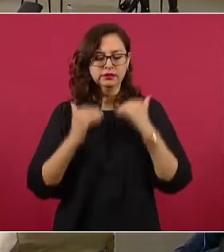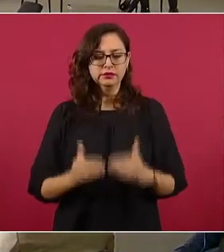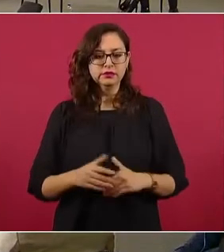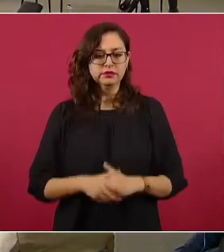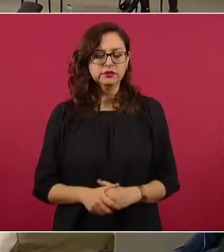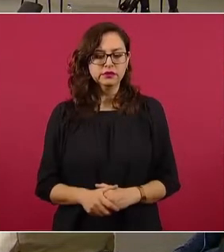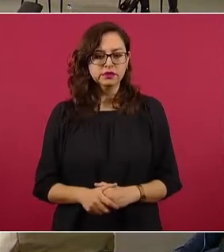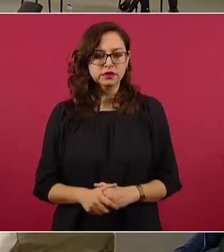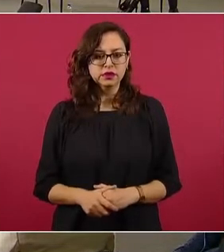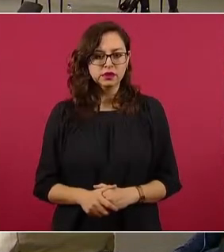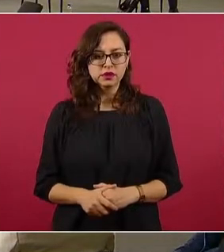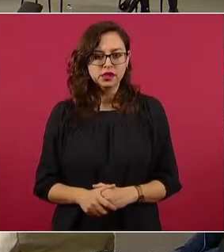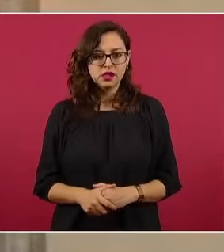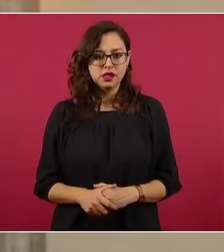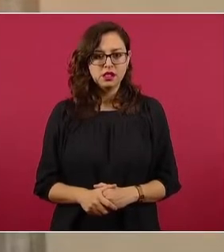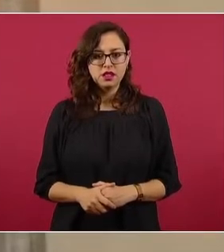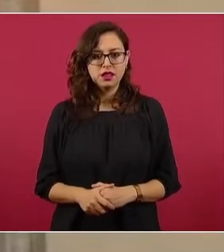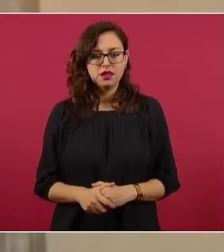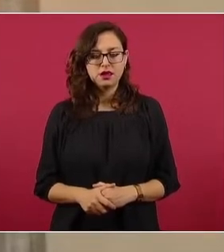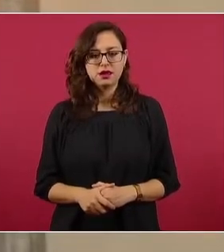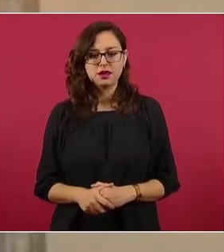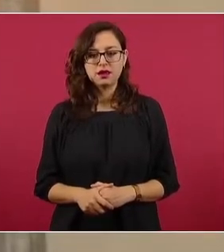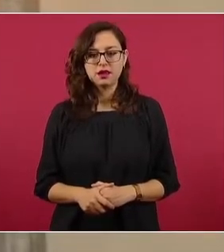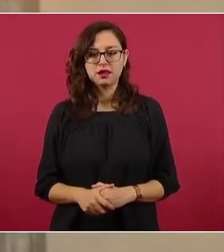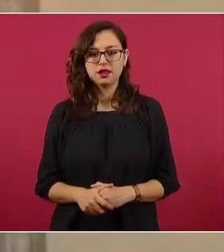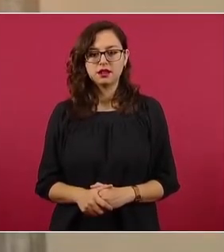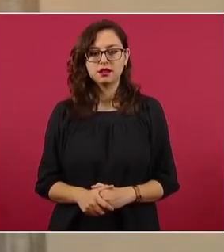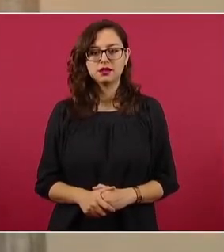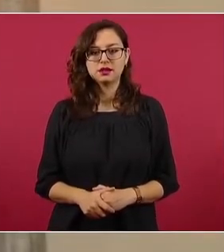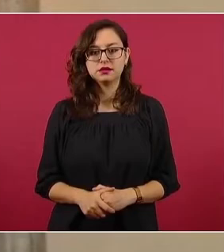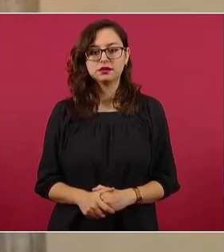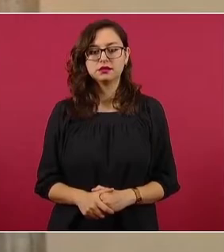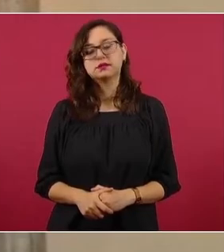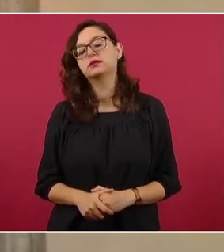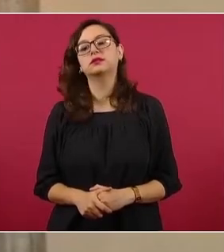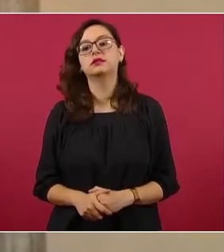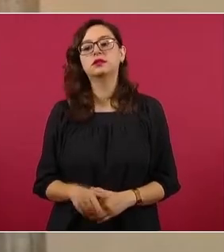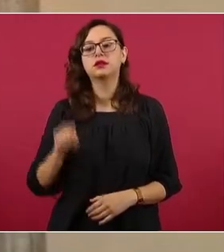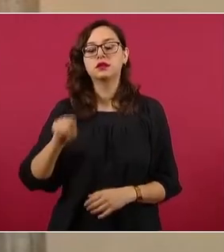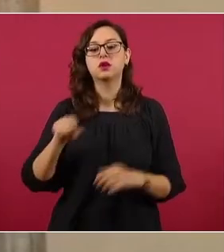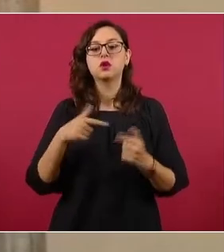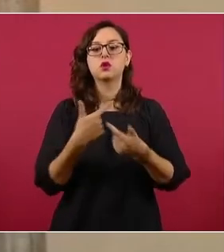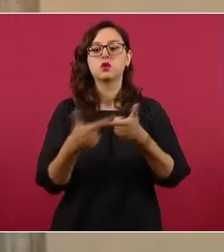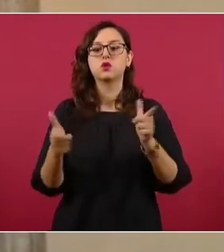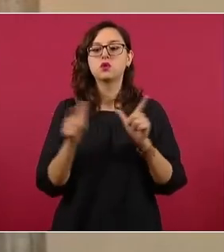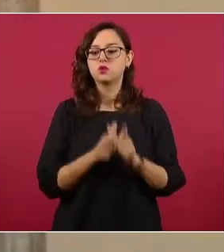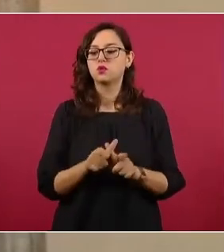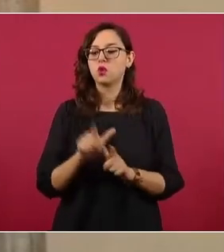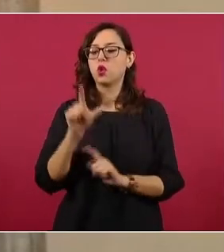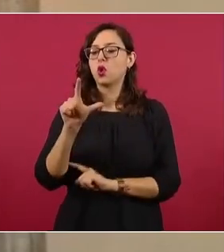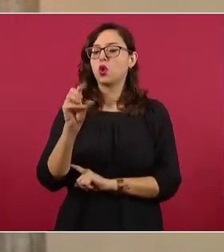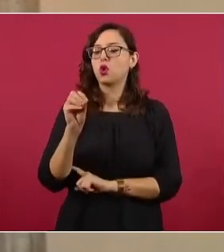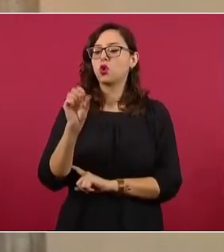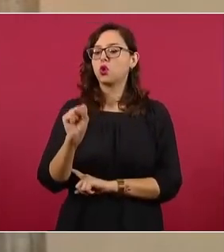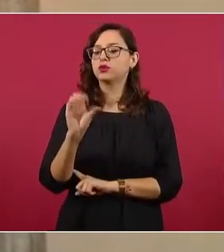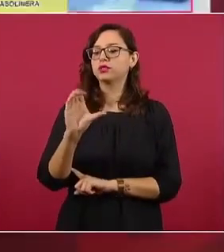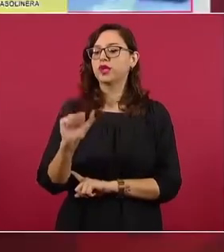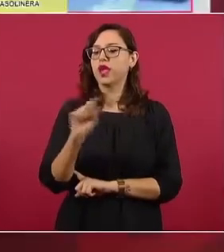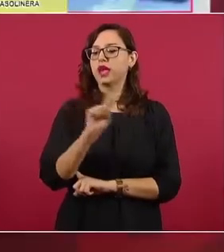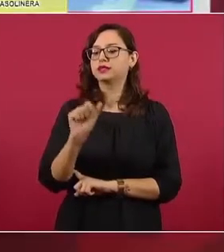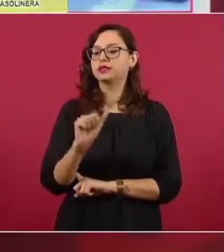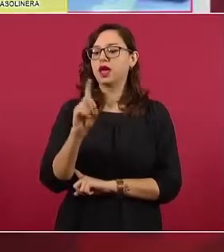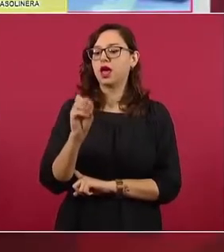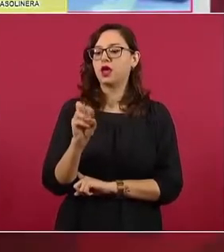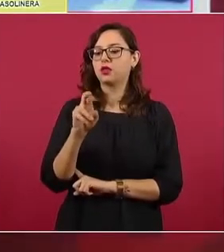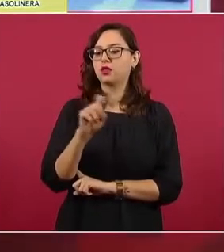Como antecedente de este grupo de los cazadores, comentar de varios eventos donde han